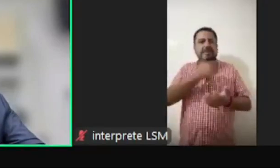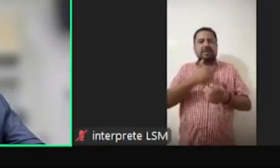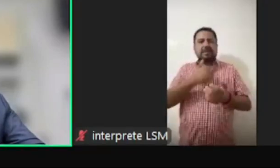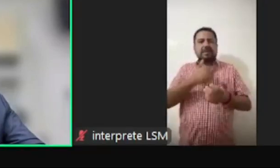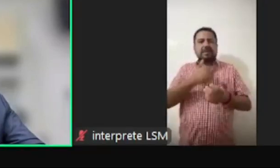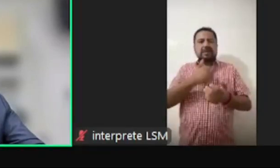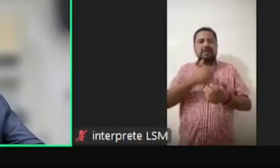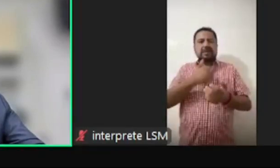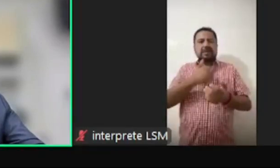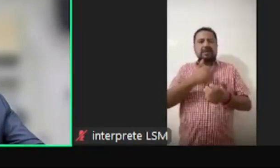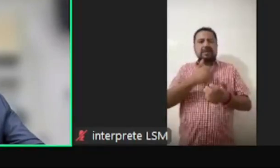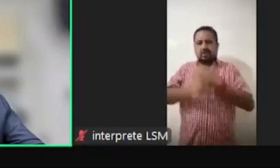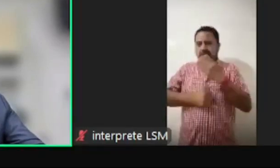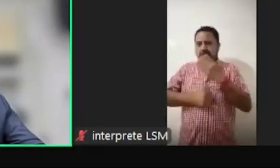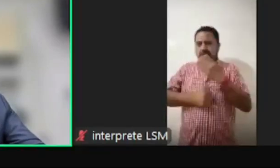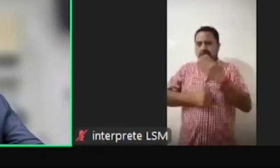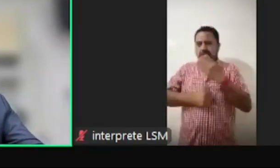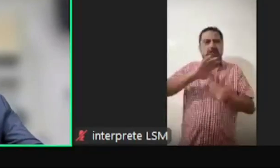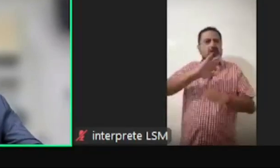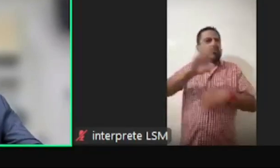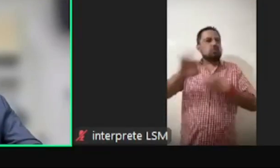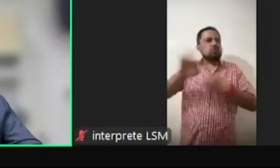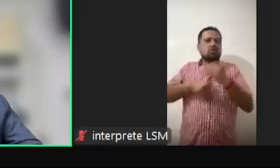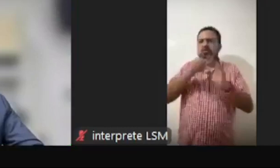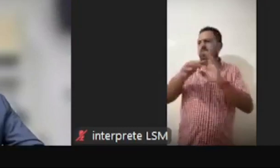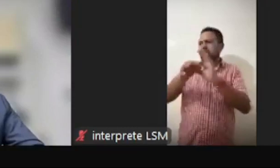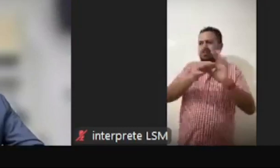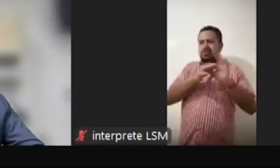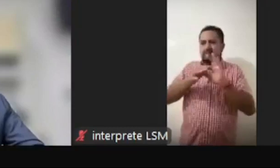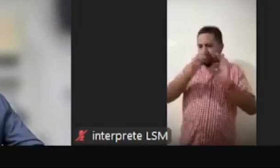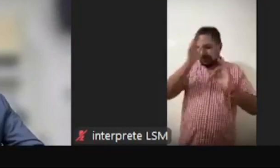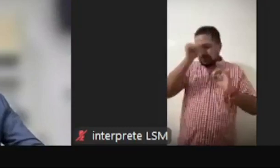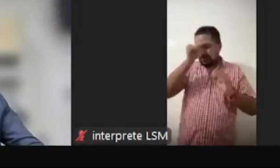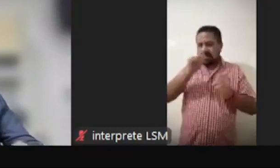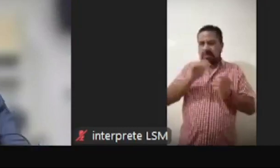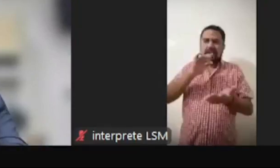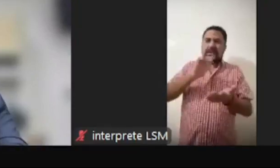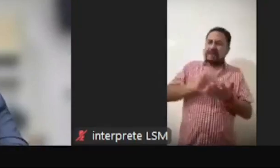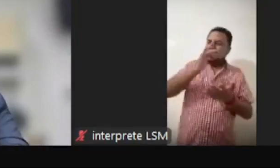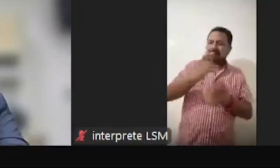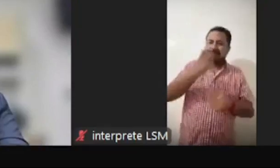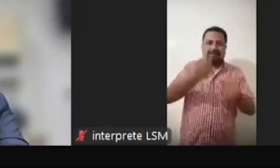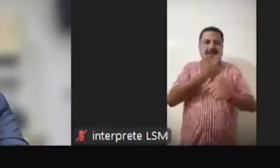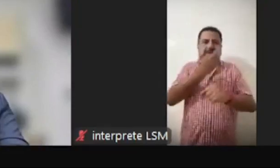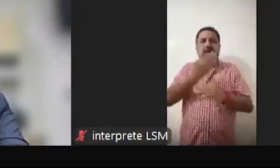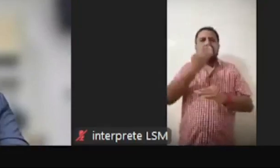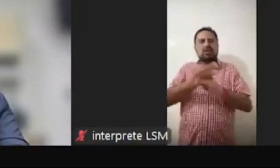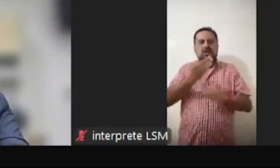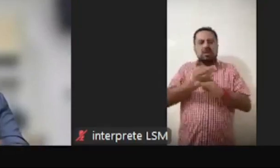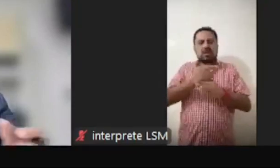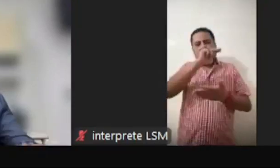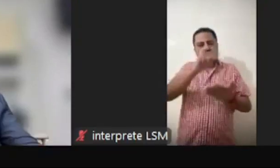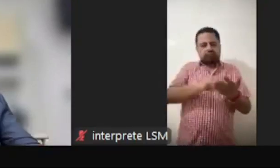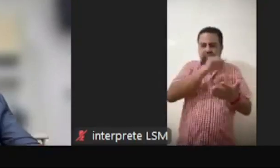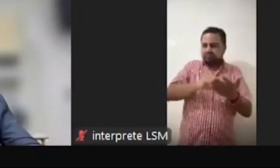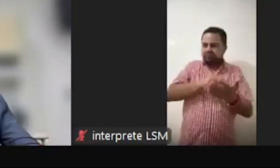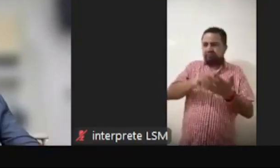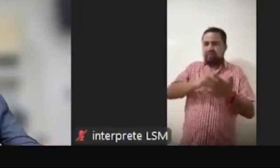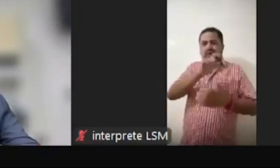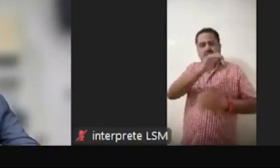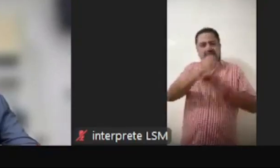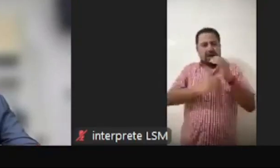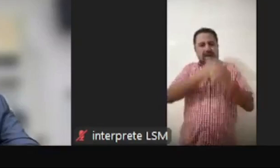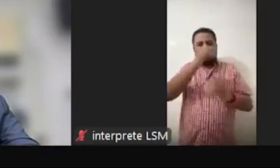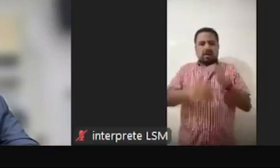de resolución fue aprobado por unanimidad de votos. Gracias, secretario. Sírvase recabar las firmas a la conclusión de esta sesión y